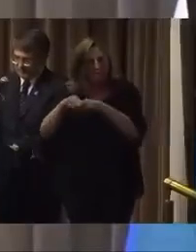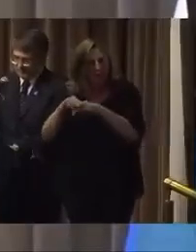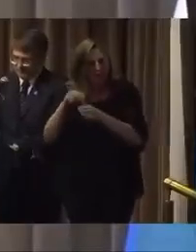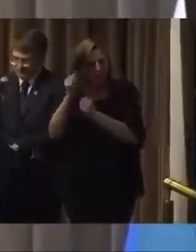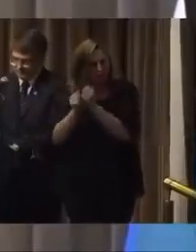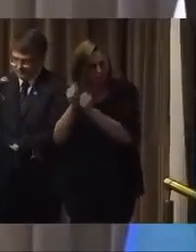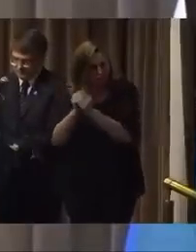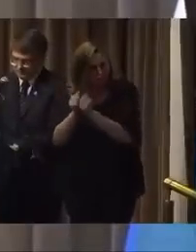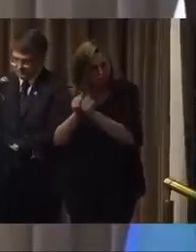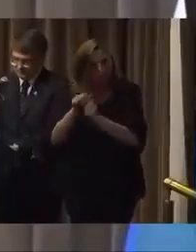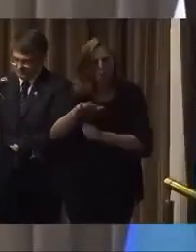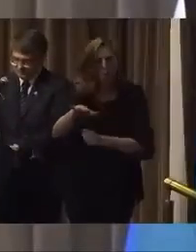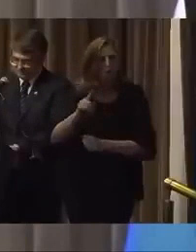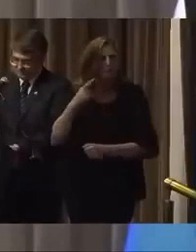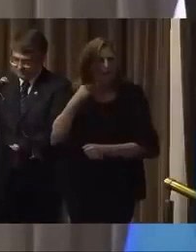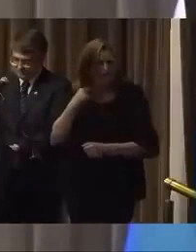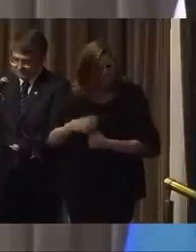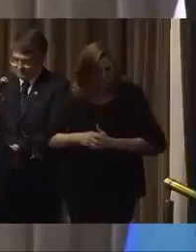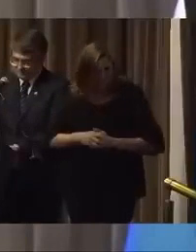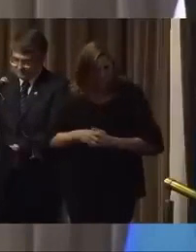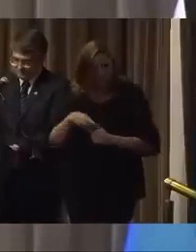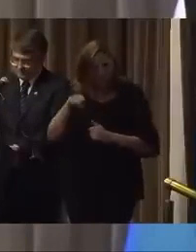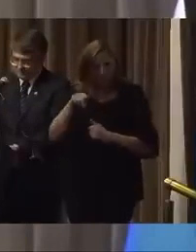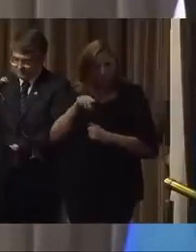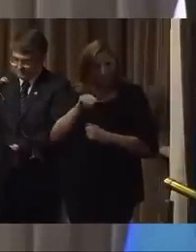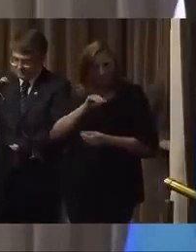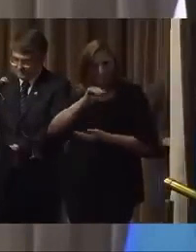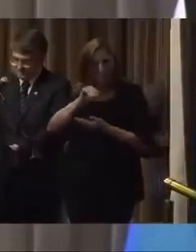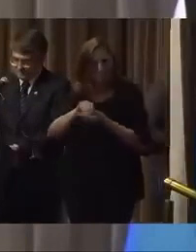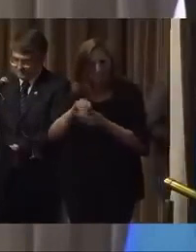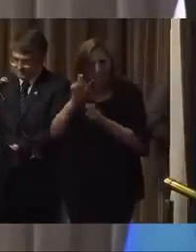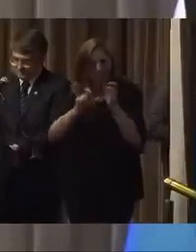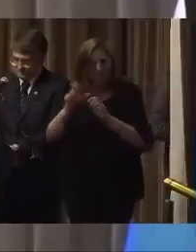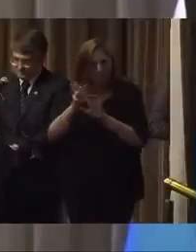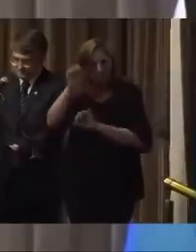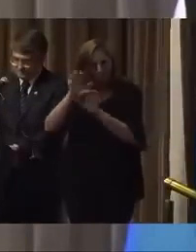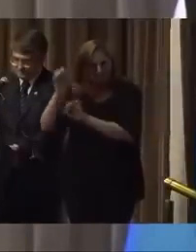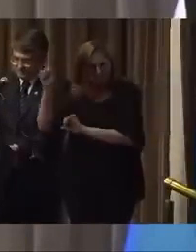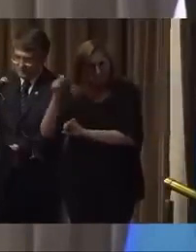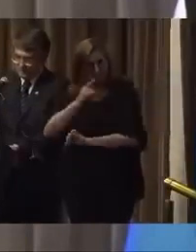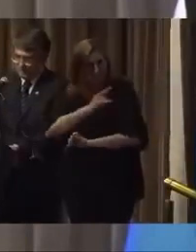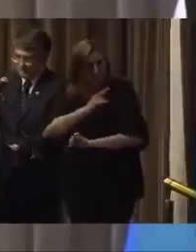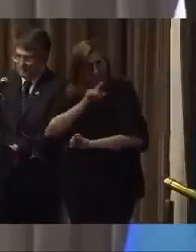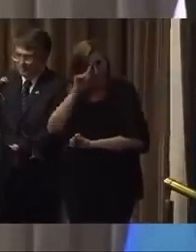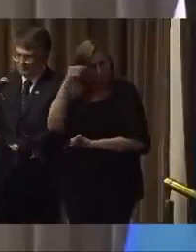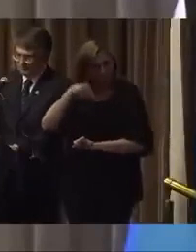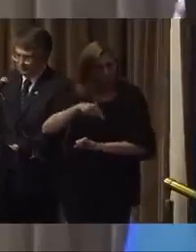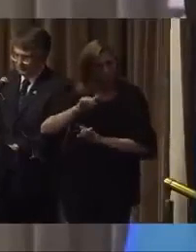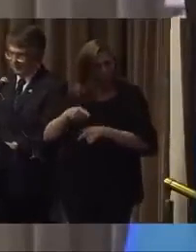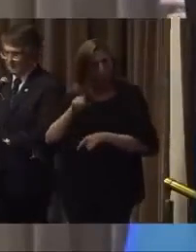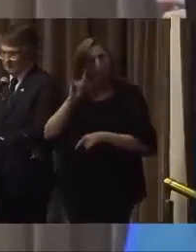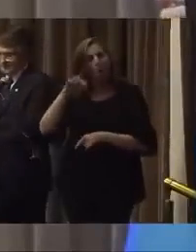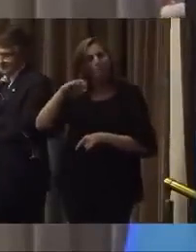aumentar empleo y retener egresados de la UPSO y de la Universidad del Sur. Apoyaremos los clústeres